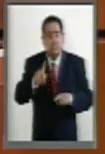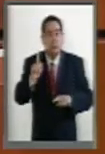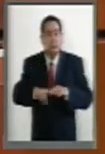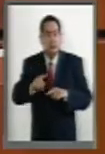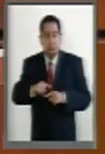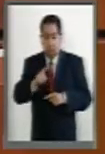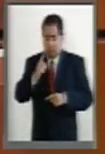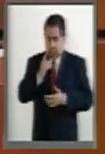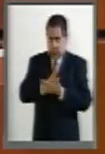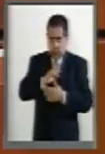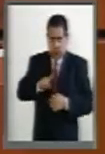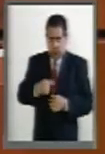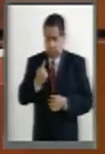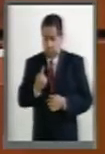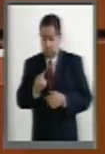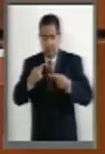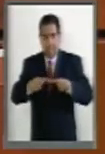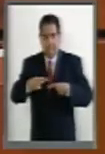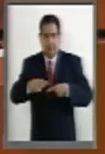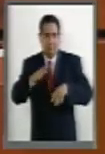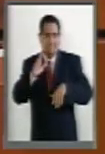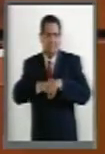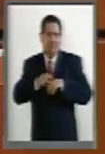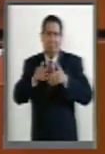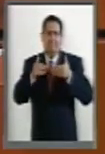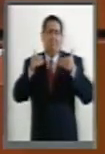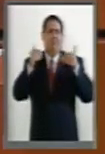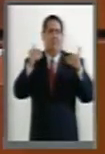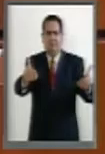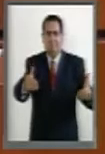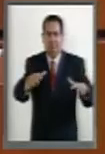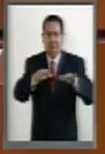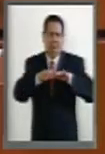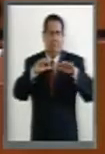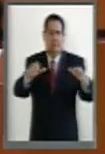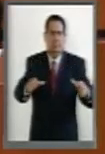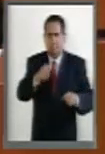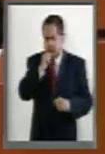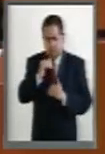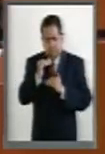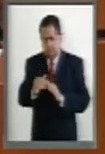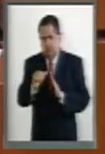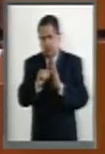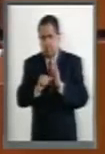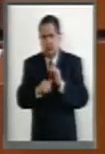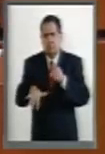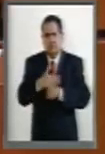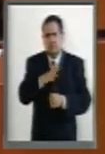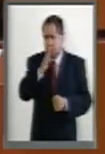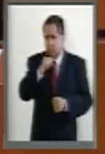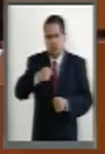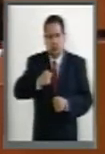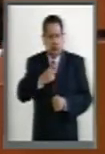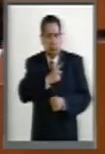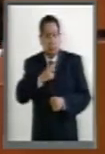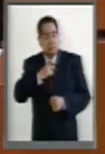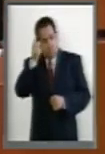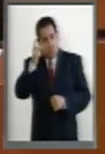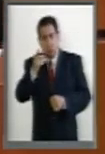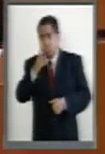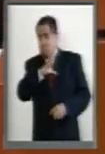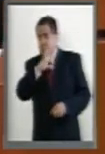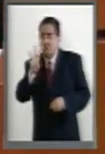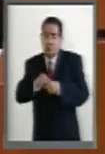de un solo individuo, excedan de los límites de la propiedad que marca el artículo 15 y el